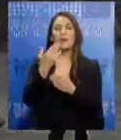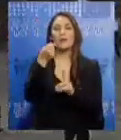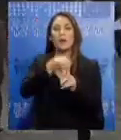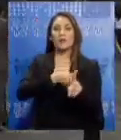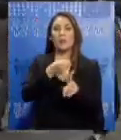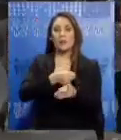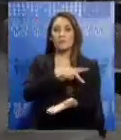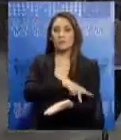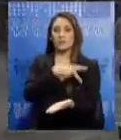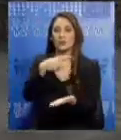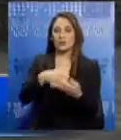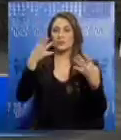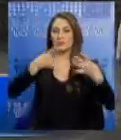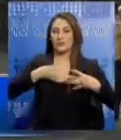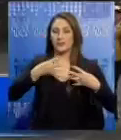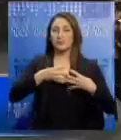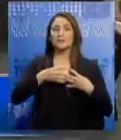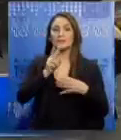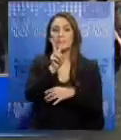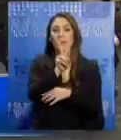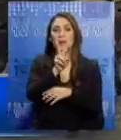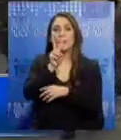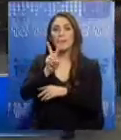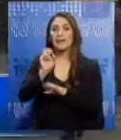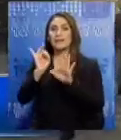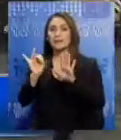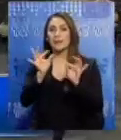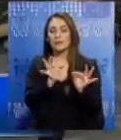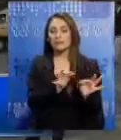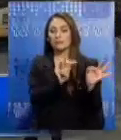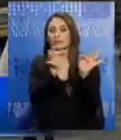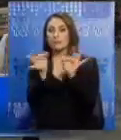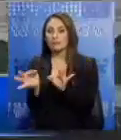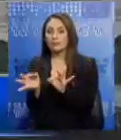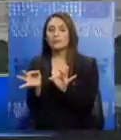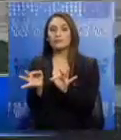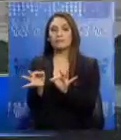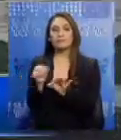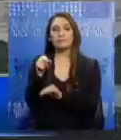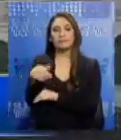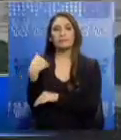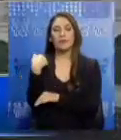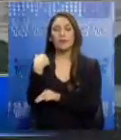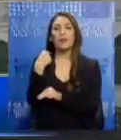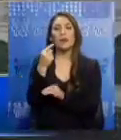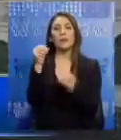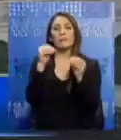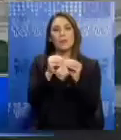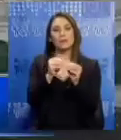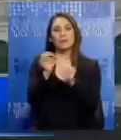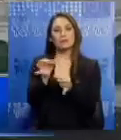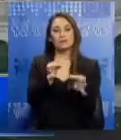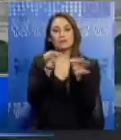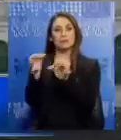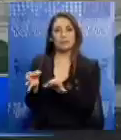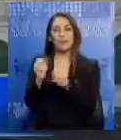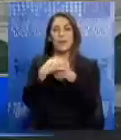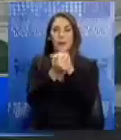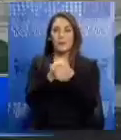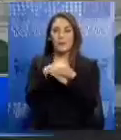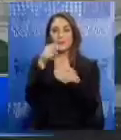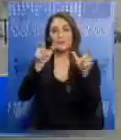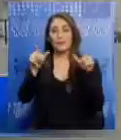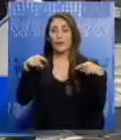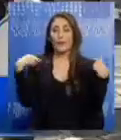será trasladado al viernes 27 de mayo, con lo cual se genera un puente vacacional que podrá ser aprovechado por